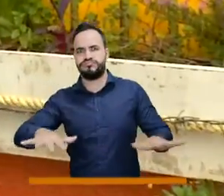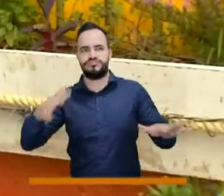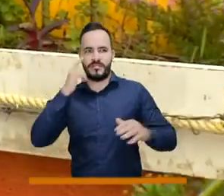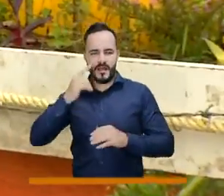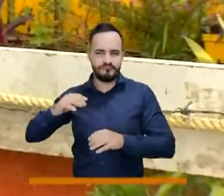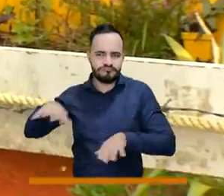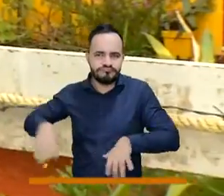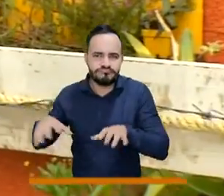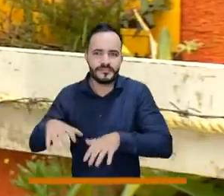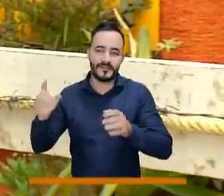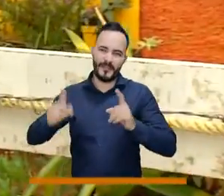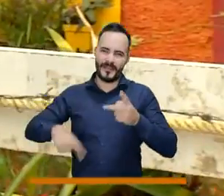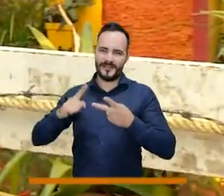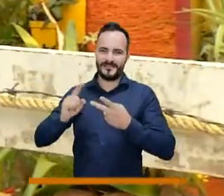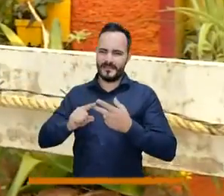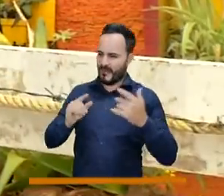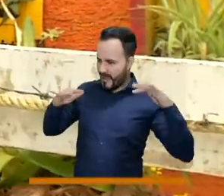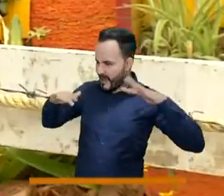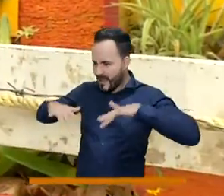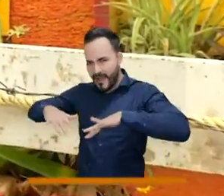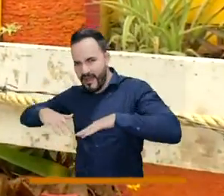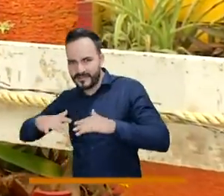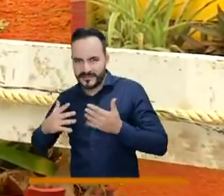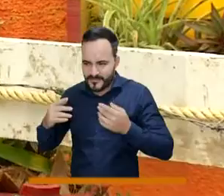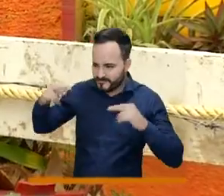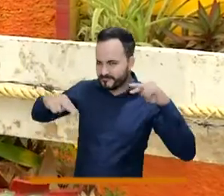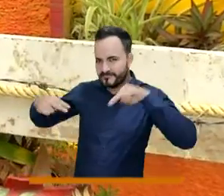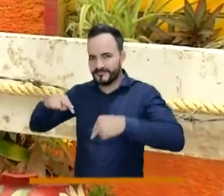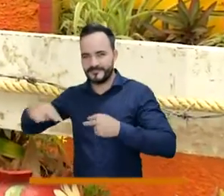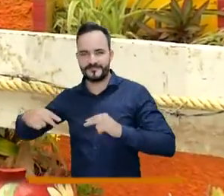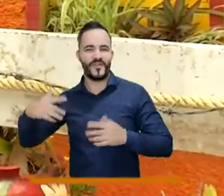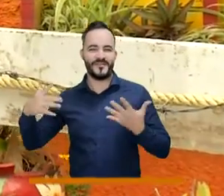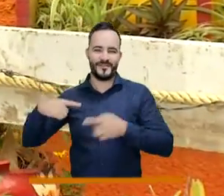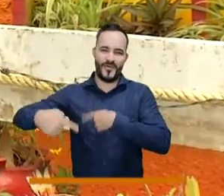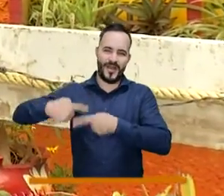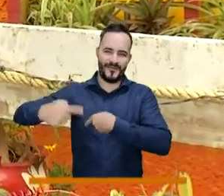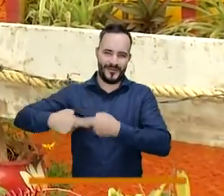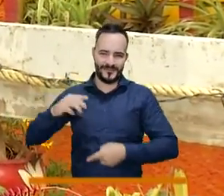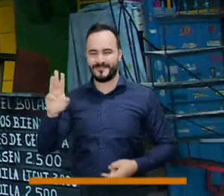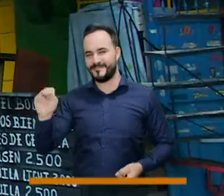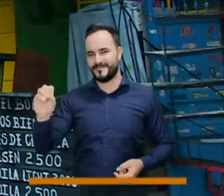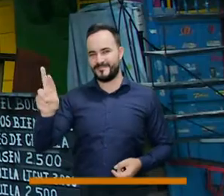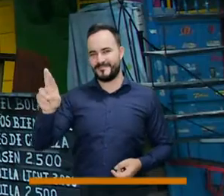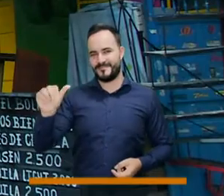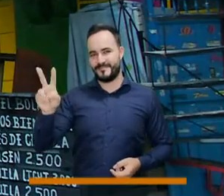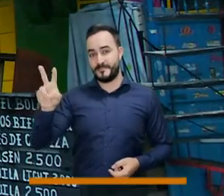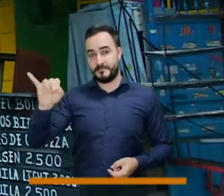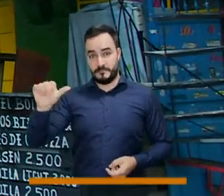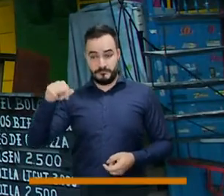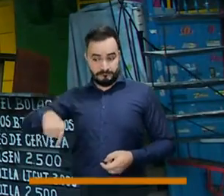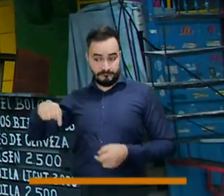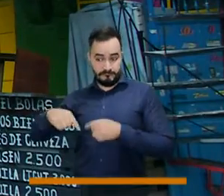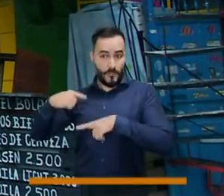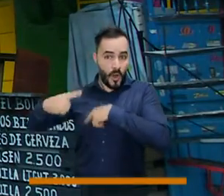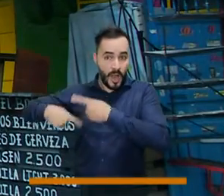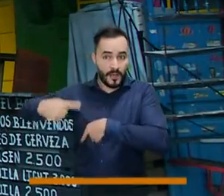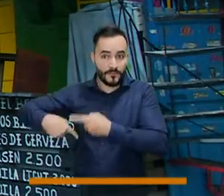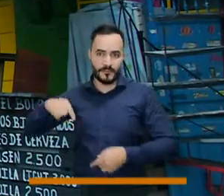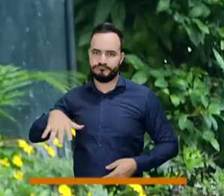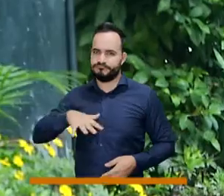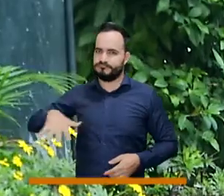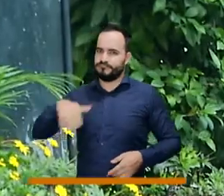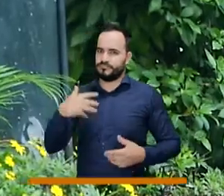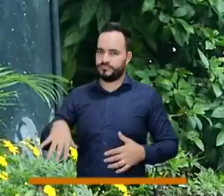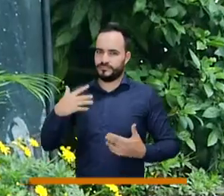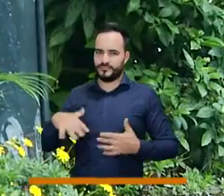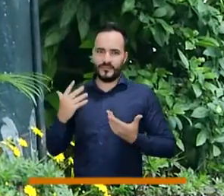llamativos y controversiales. Lo que ocurre en el sector de Moravia es un resumen de logros, de contradicciones, del